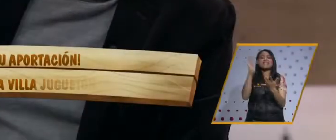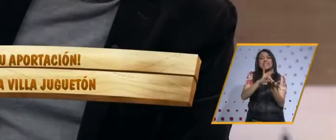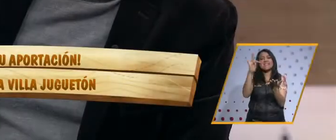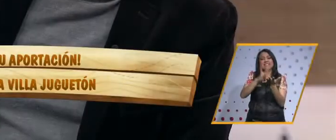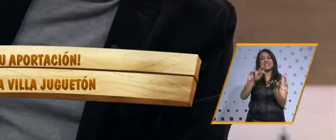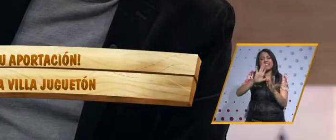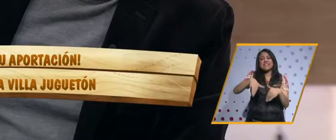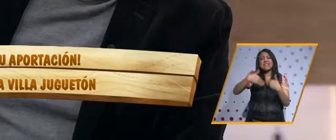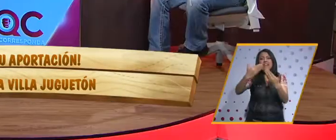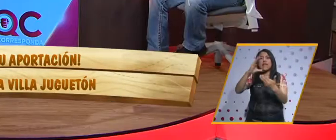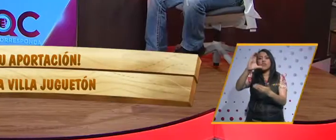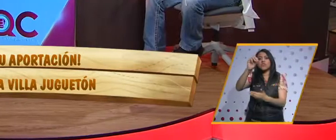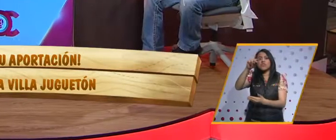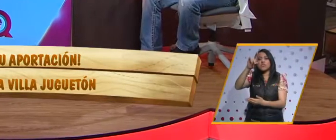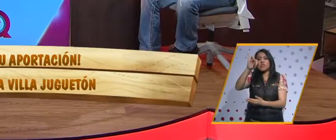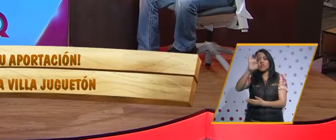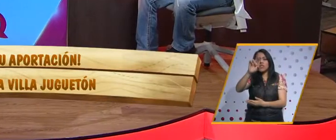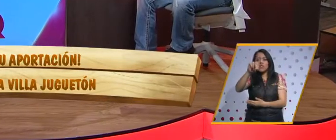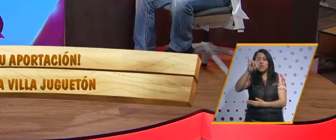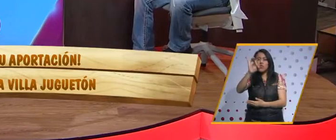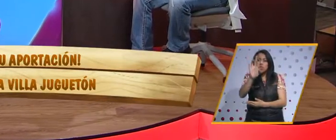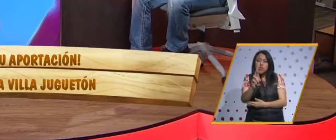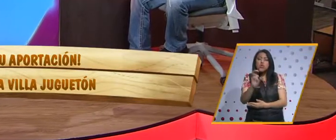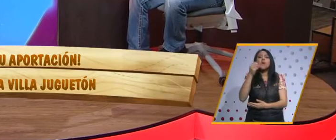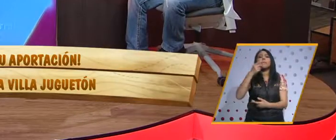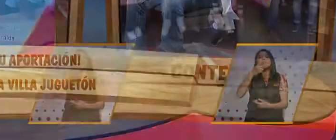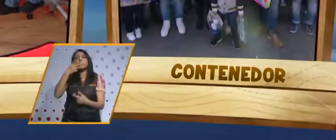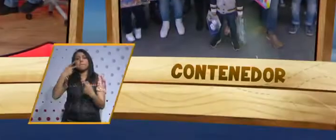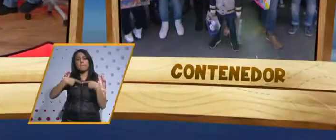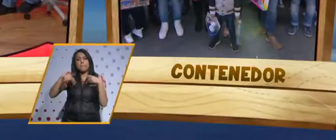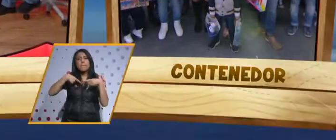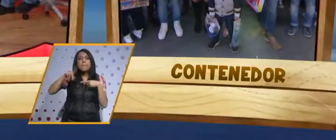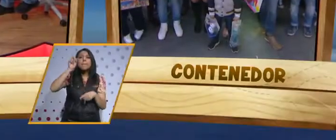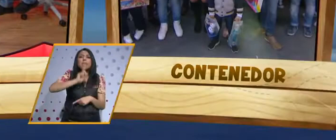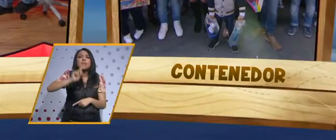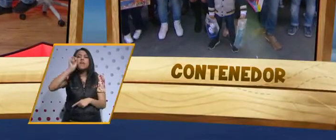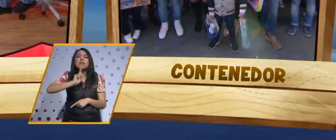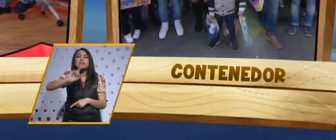Vamos al contenedor con Cintia y además que viene con todo el club de fans. ¡Así es!